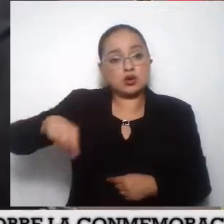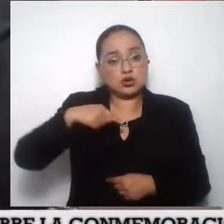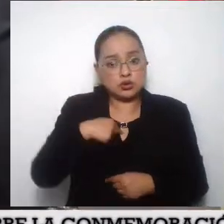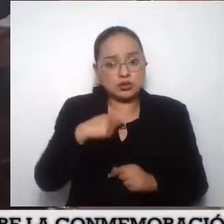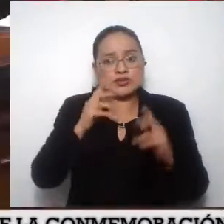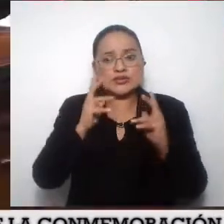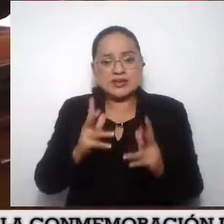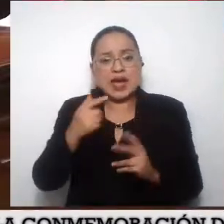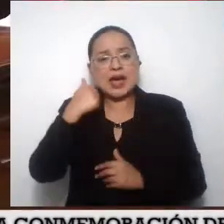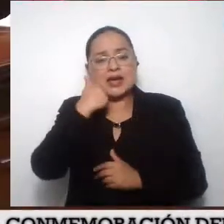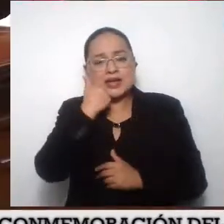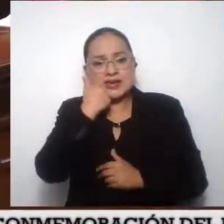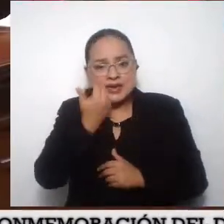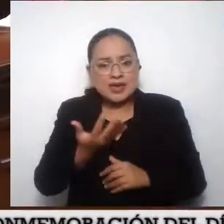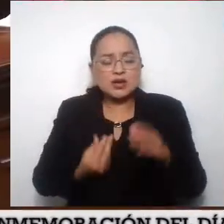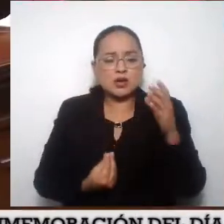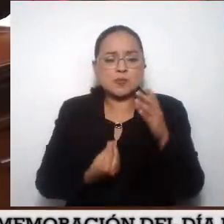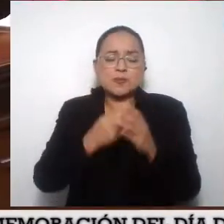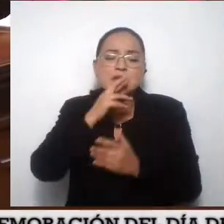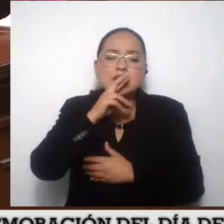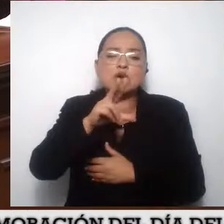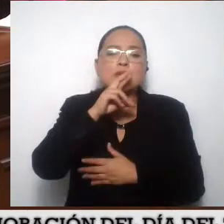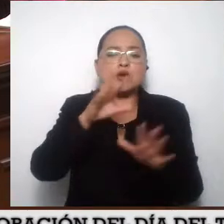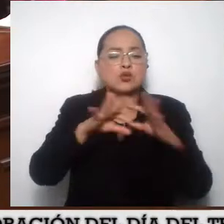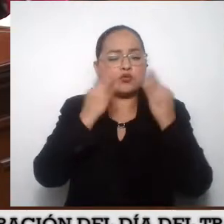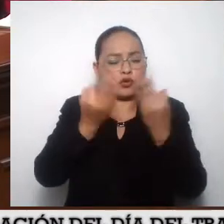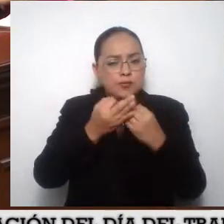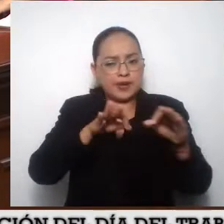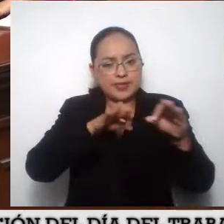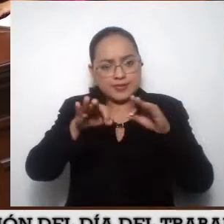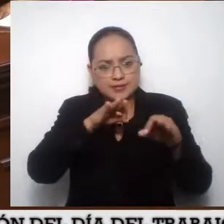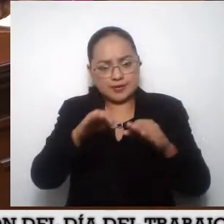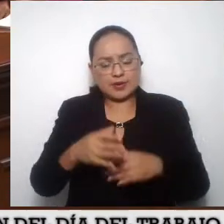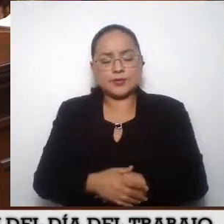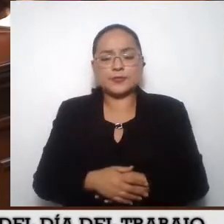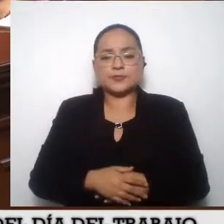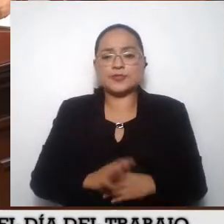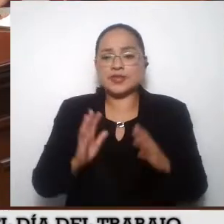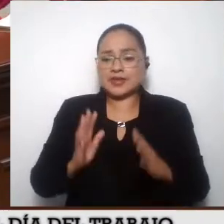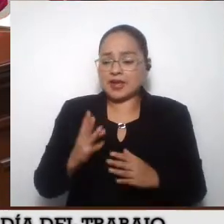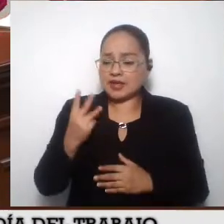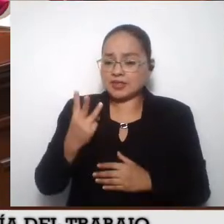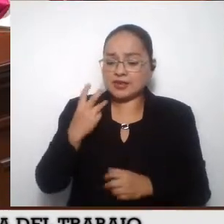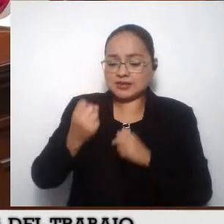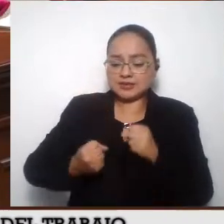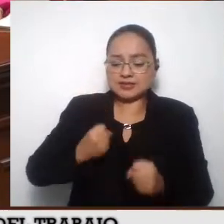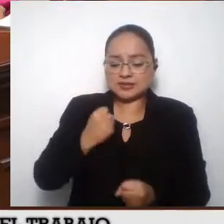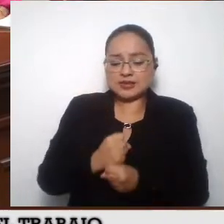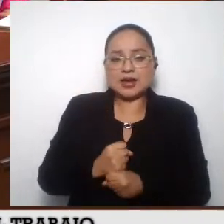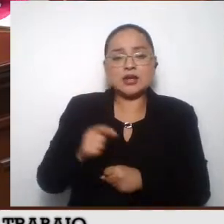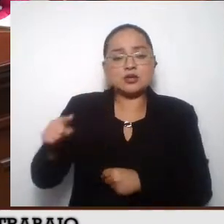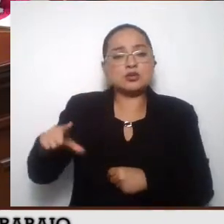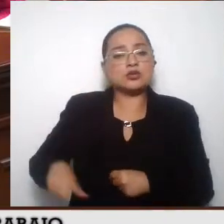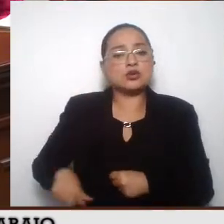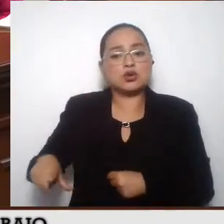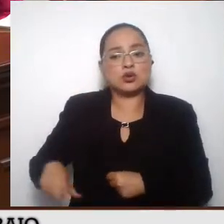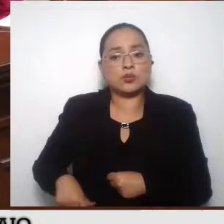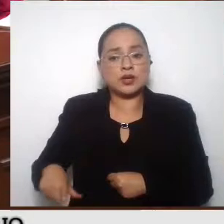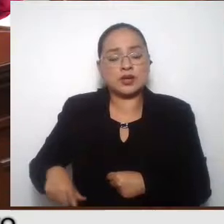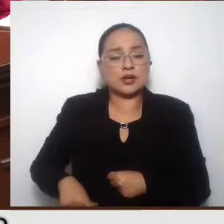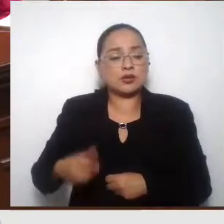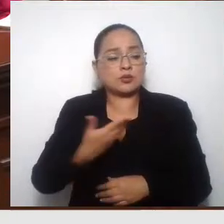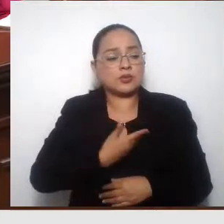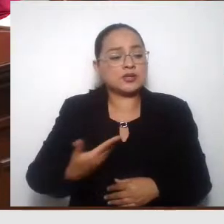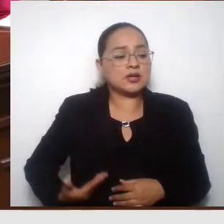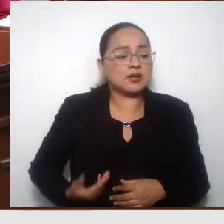cómo mejorar esas condiciones. En los 3 años que lleva de gobierno el presidente Andrés Manuel López